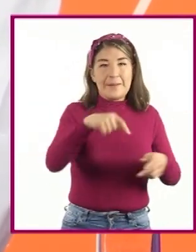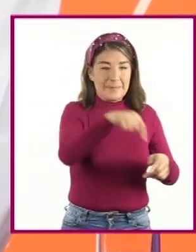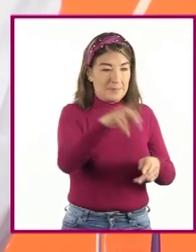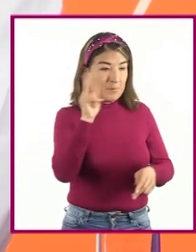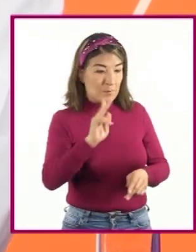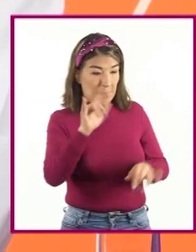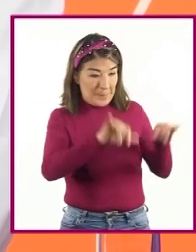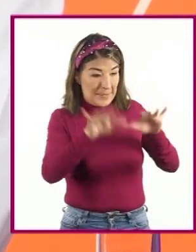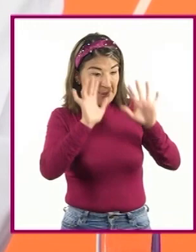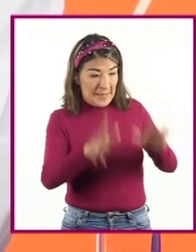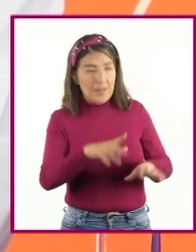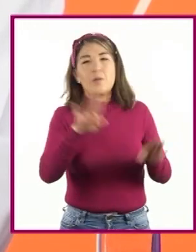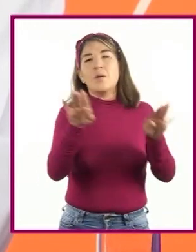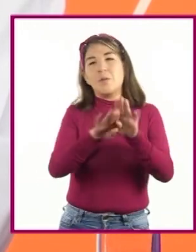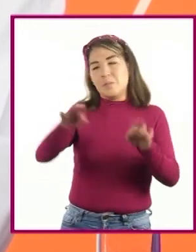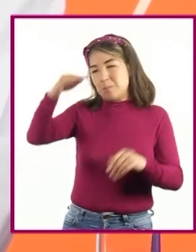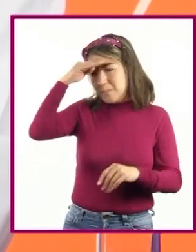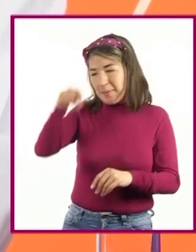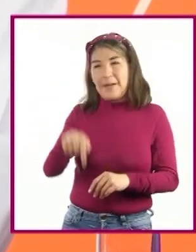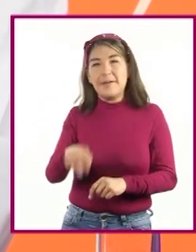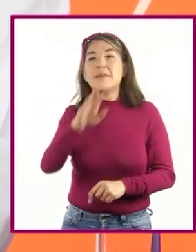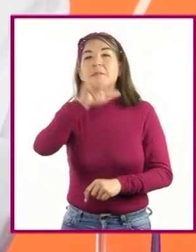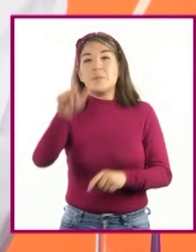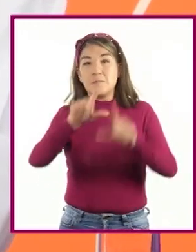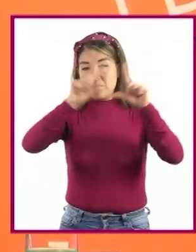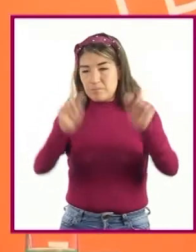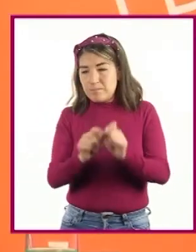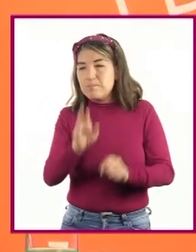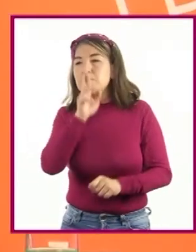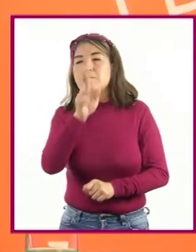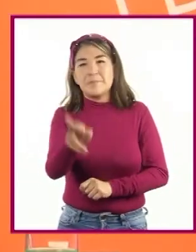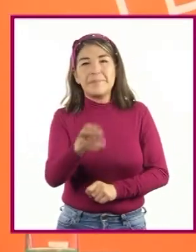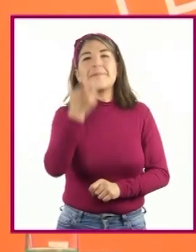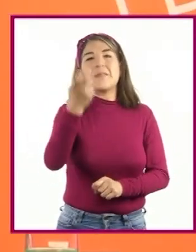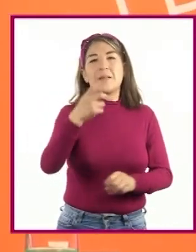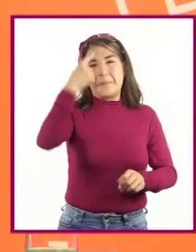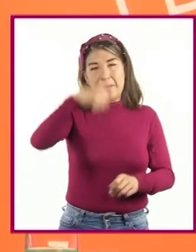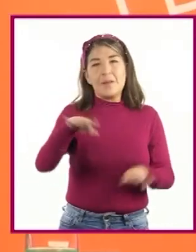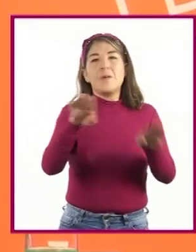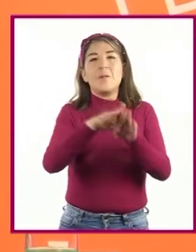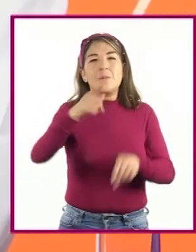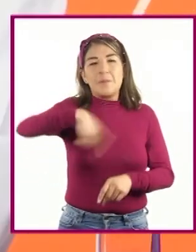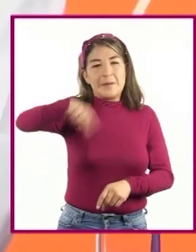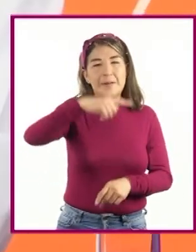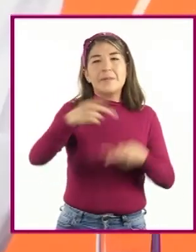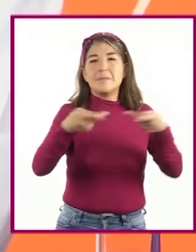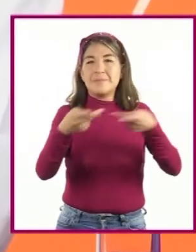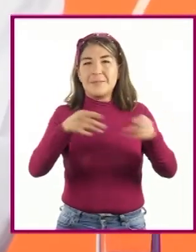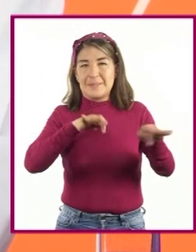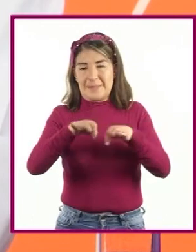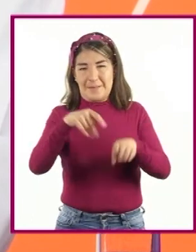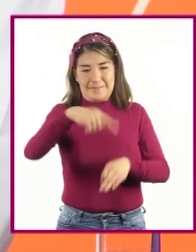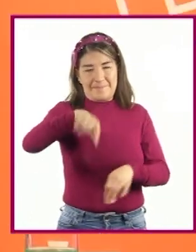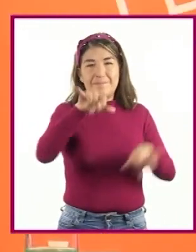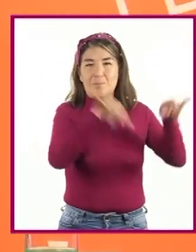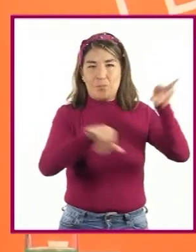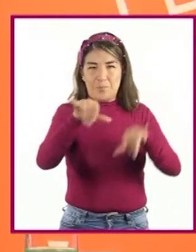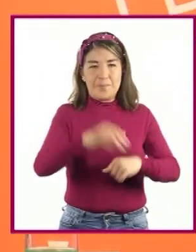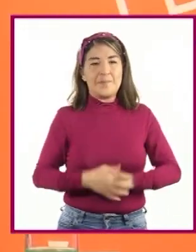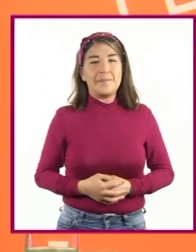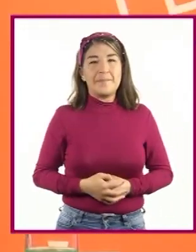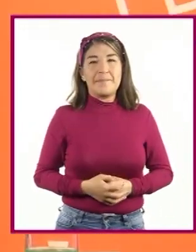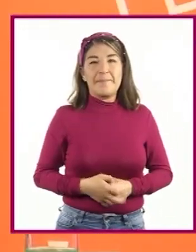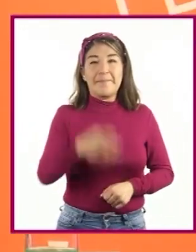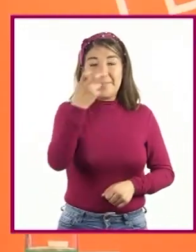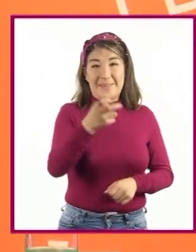del experimento para obtener conclusiones y favorecen la rigurosidad en el trabajo realizado.